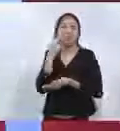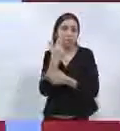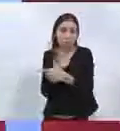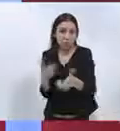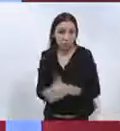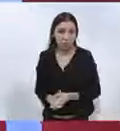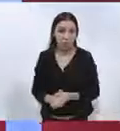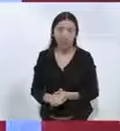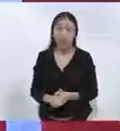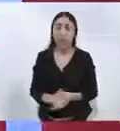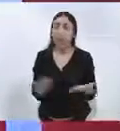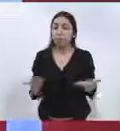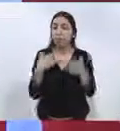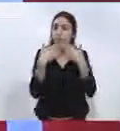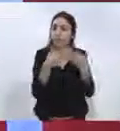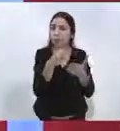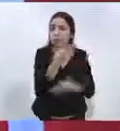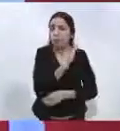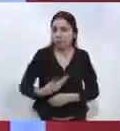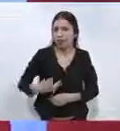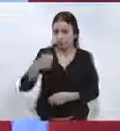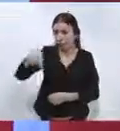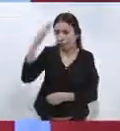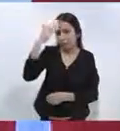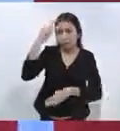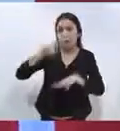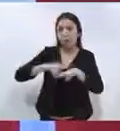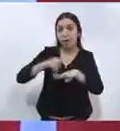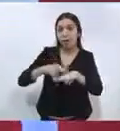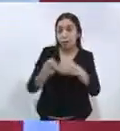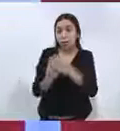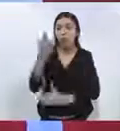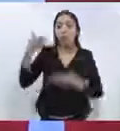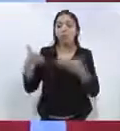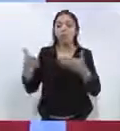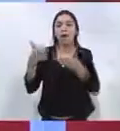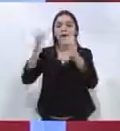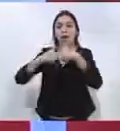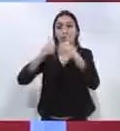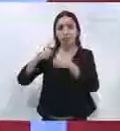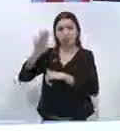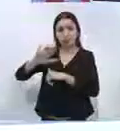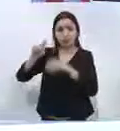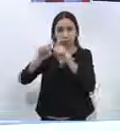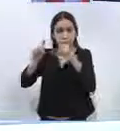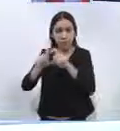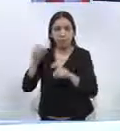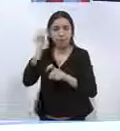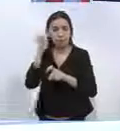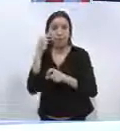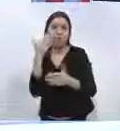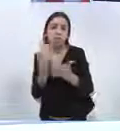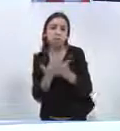Presidente, sabemos que Paraguay hoy, ya también en una nueva edición de la Expo, muestra todo lo que tiene en cuanto a alta